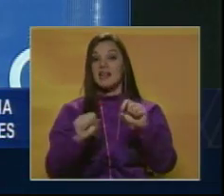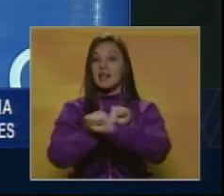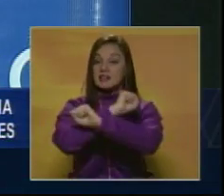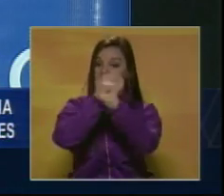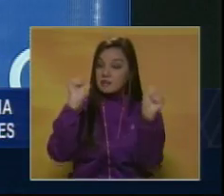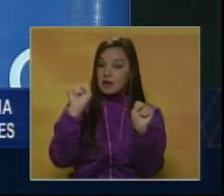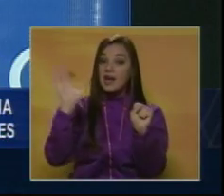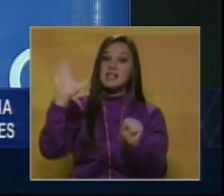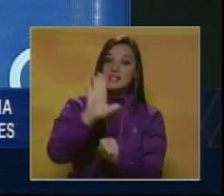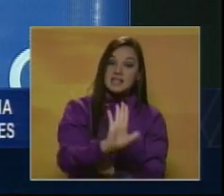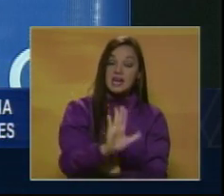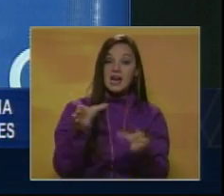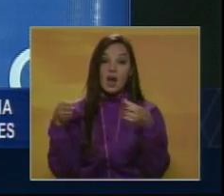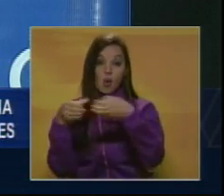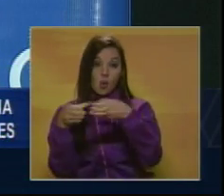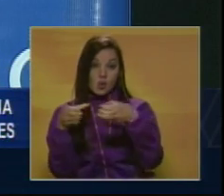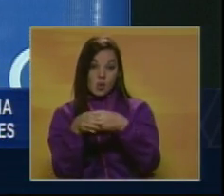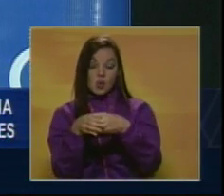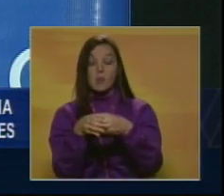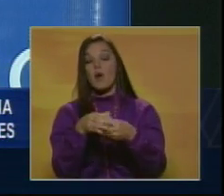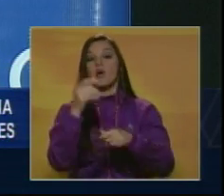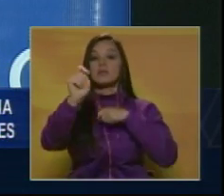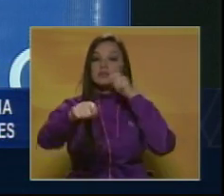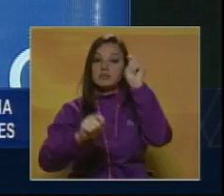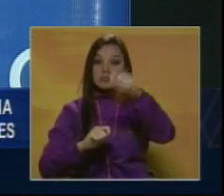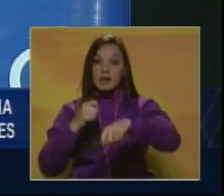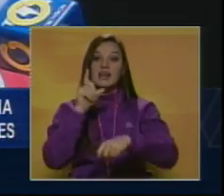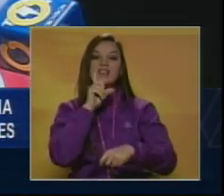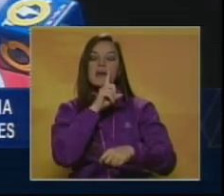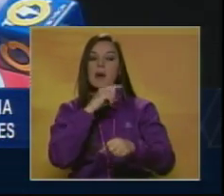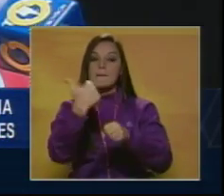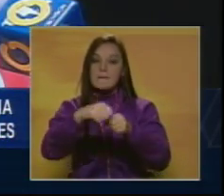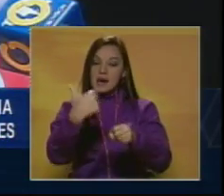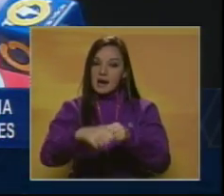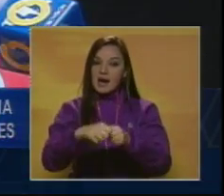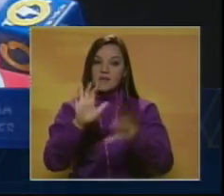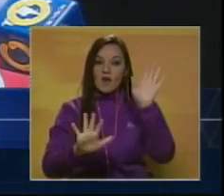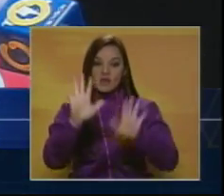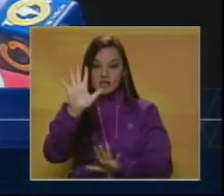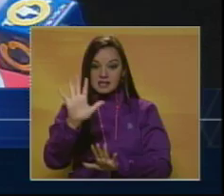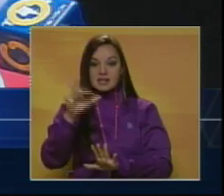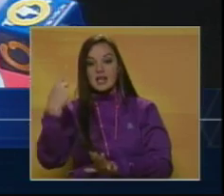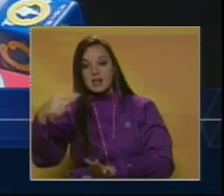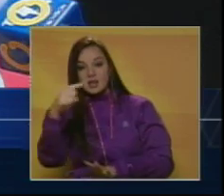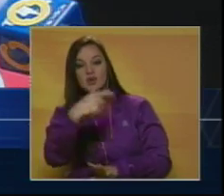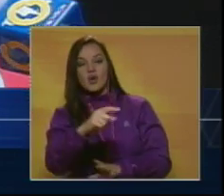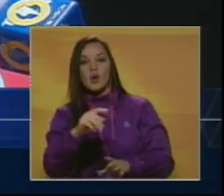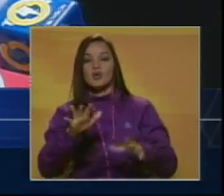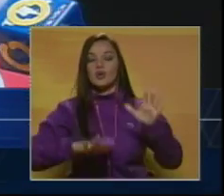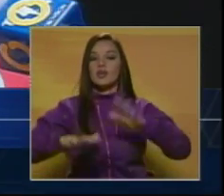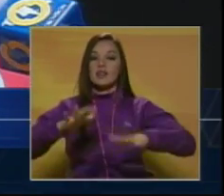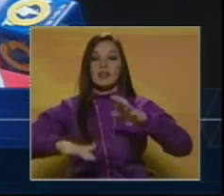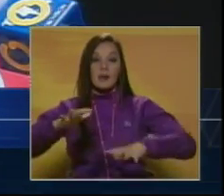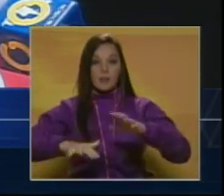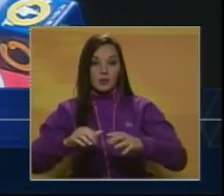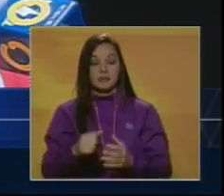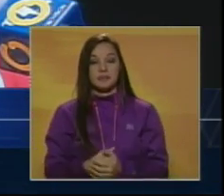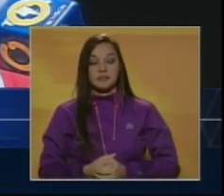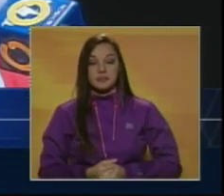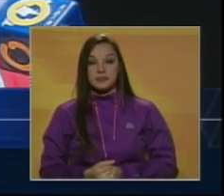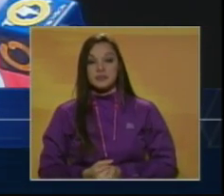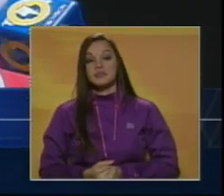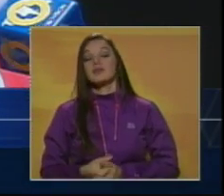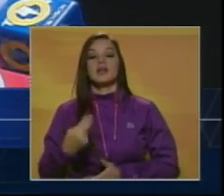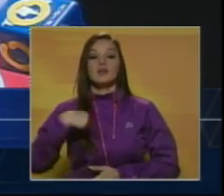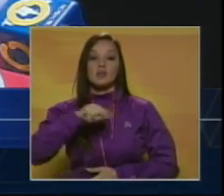Alfredo Naranjo y su guajeo, Maracaibo 15 y Tambor Urbano. Queremos ser el sitio en donde le demos la bienvenida a ese año de la mejor manera, por